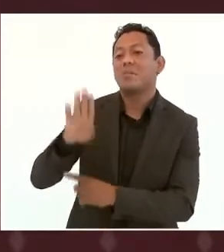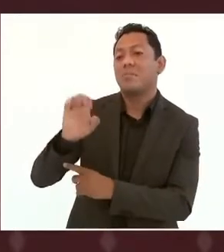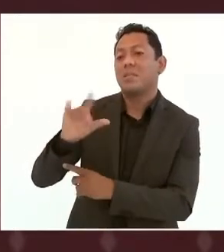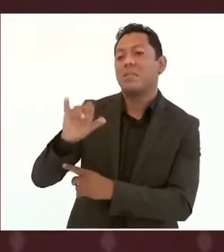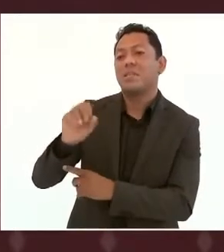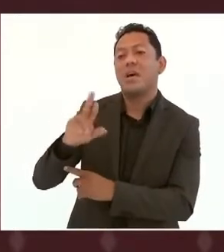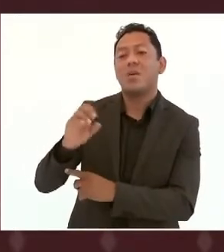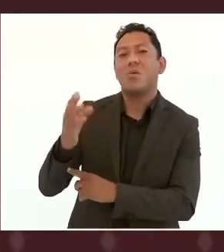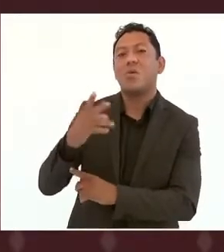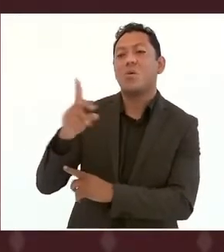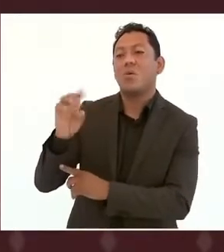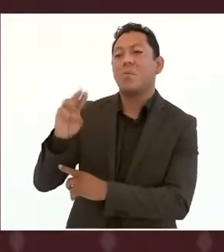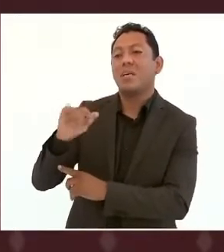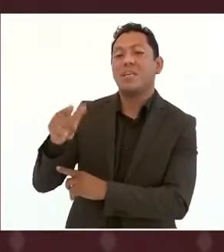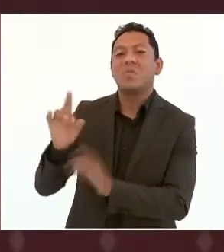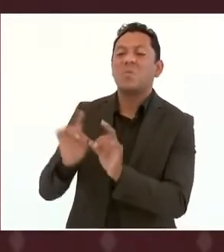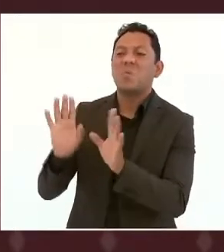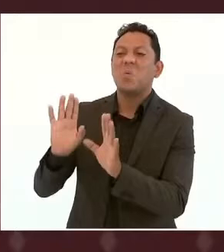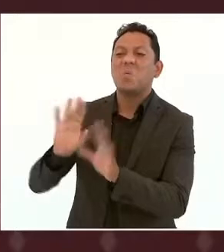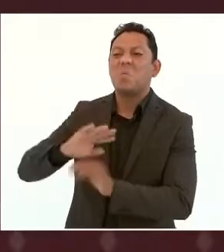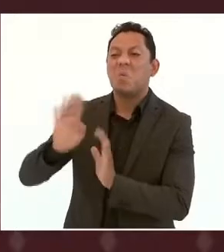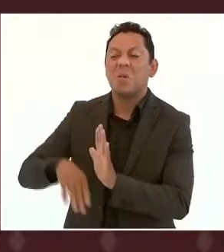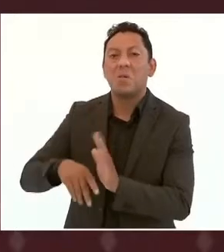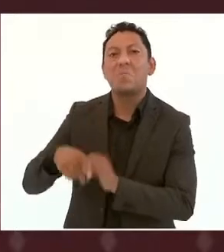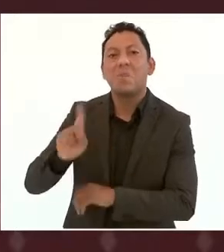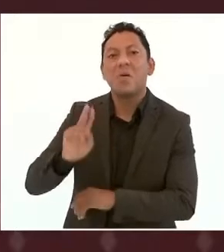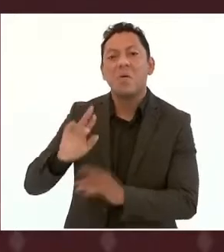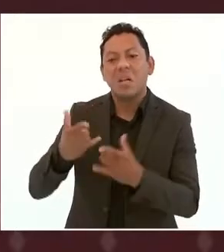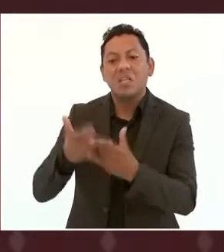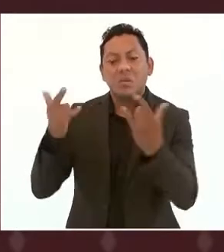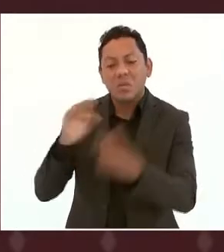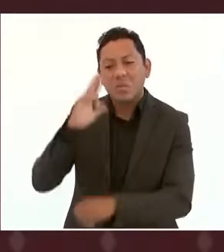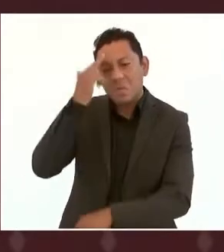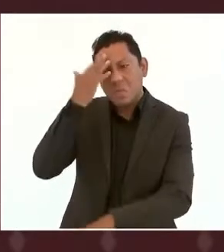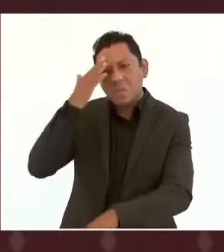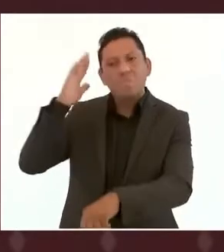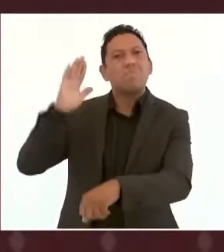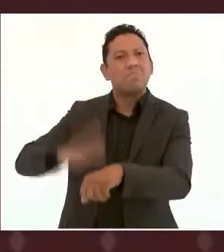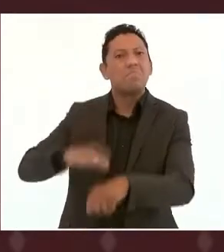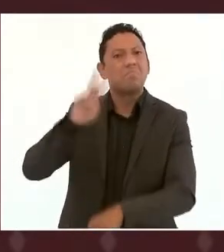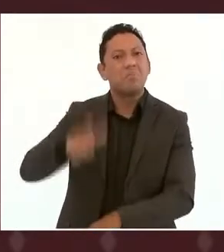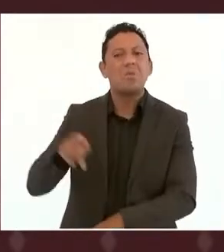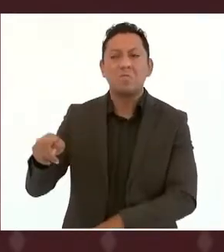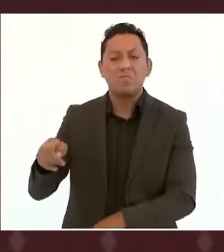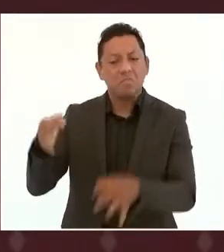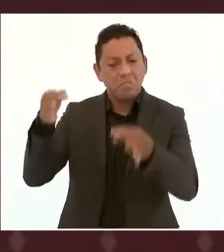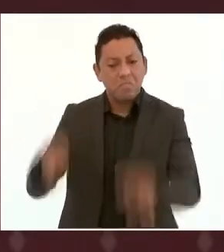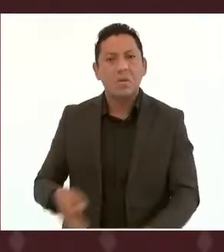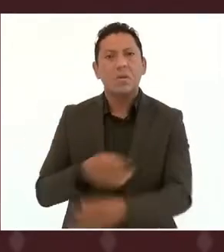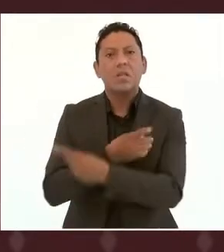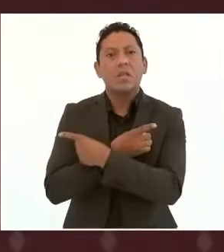pero dejó en la historia esta lección de dignidad.